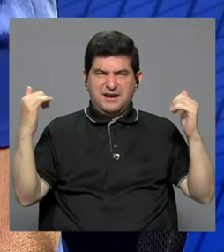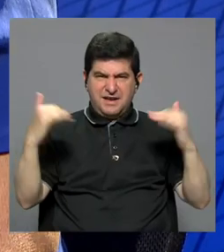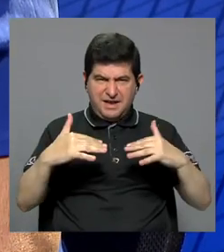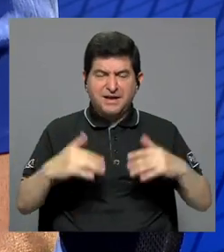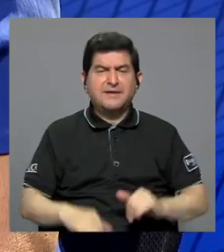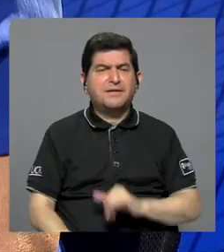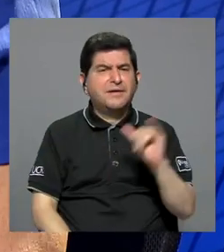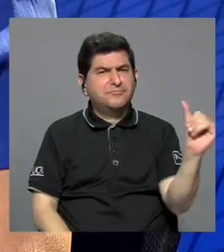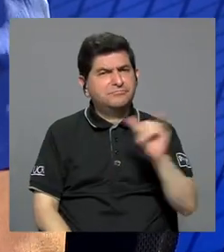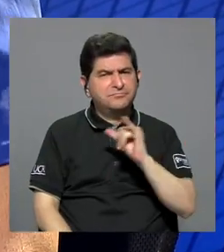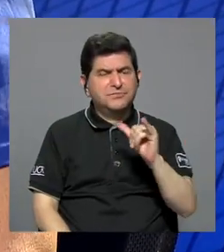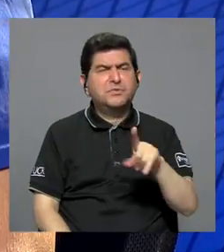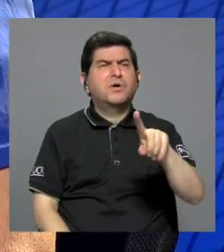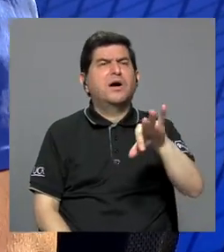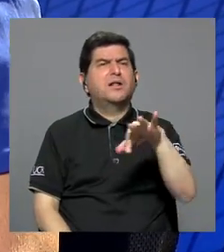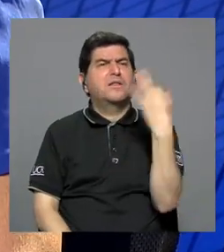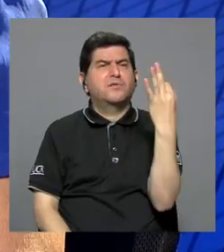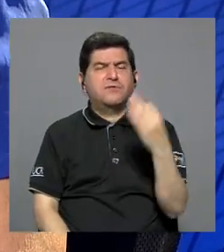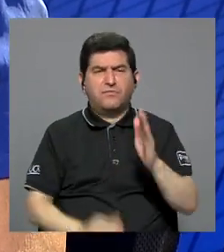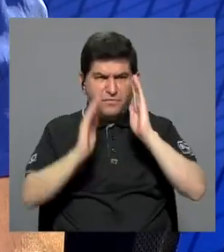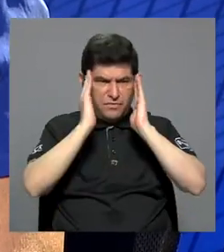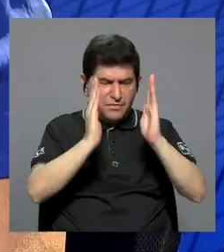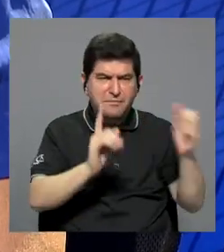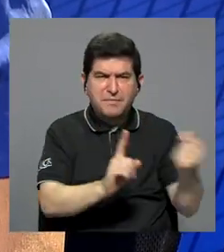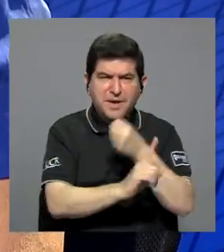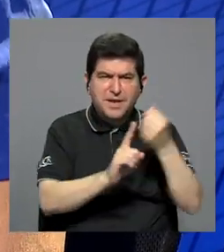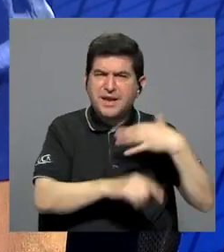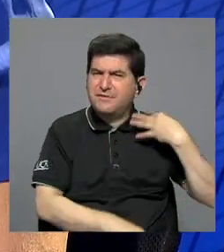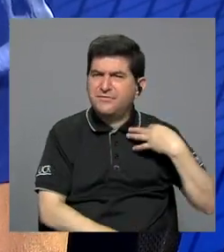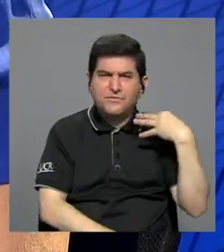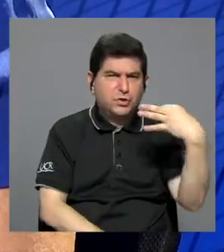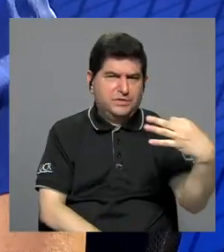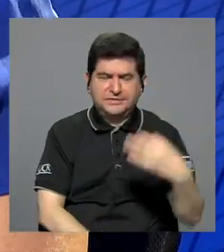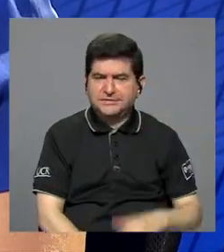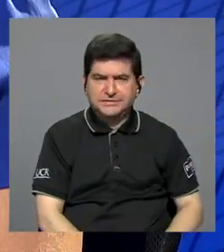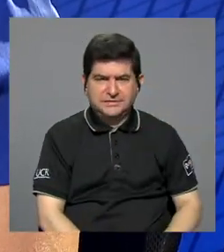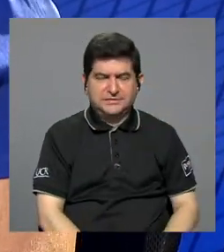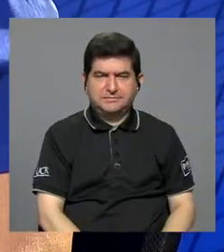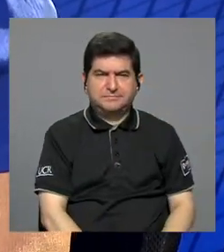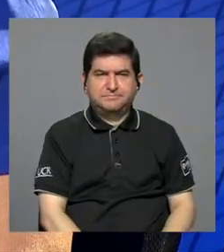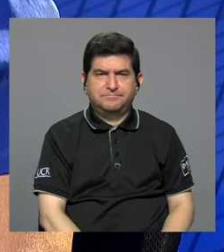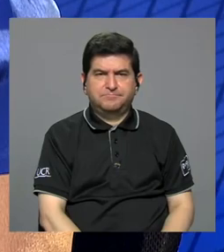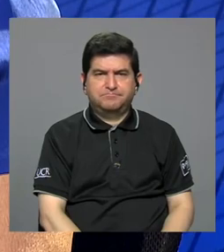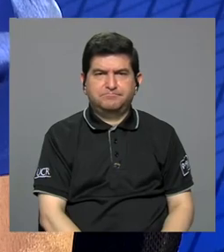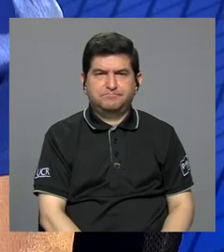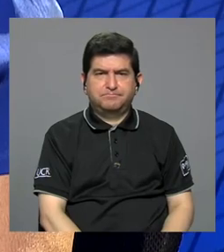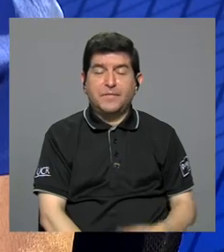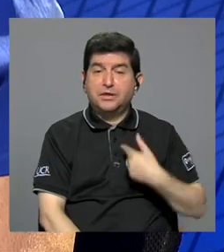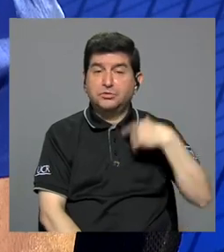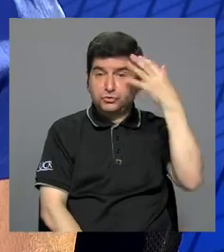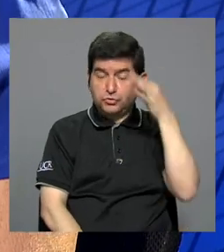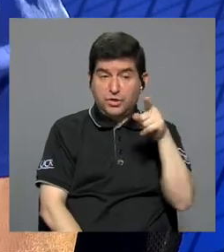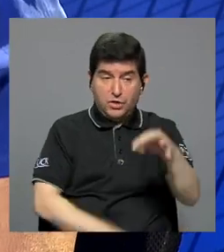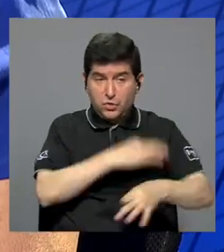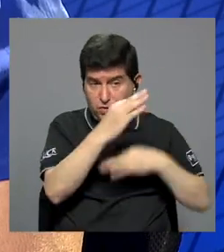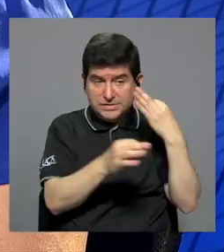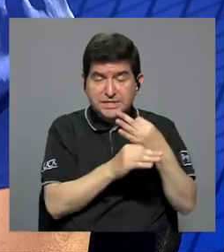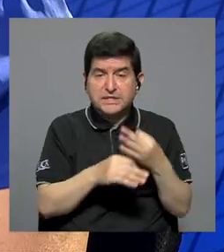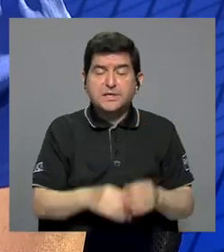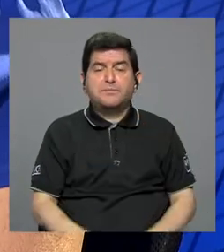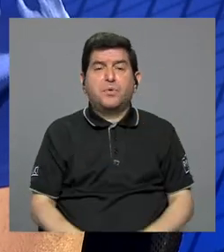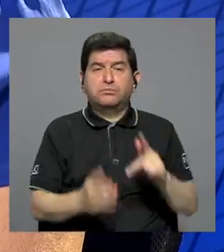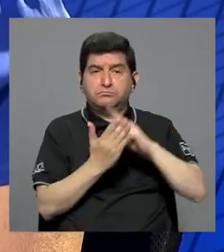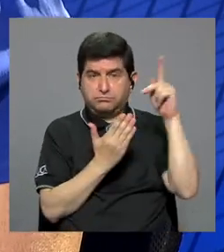es también de alguna forma abordar la violencia cotidiana, ¿verdad?, en el día a día. Y creo que este tipo de producciones